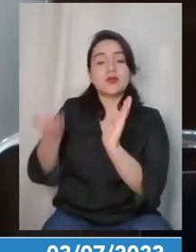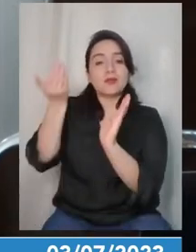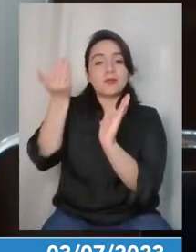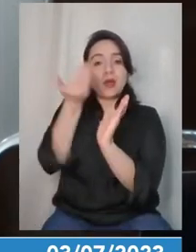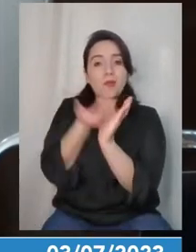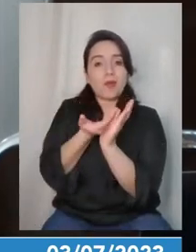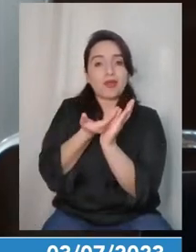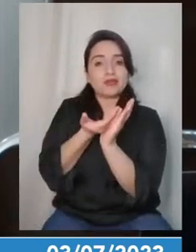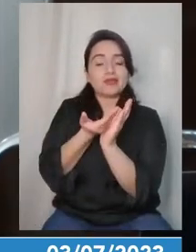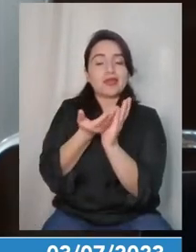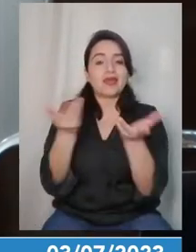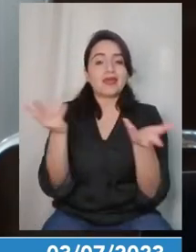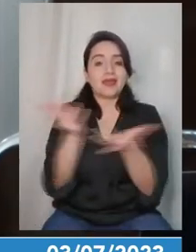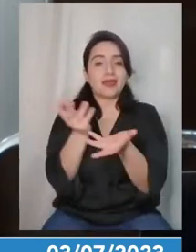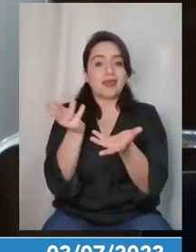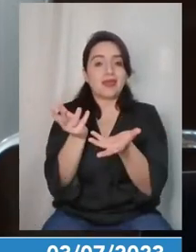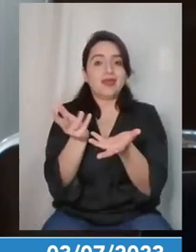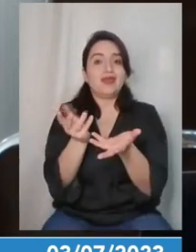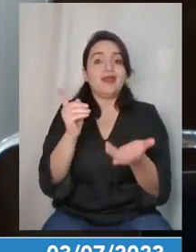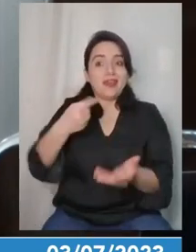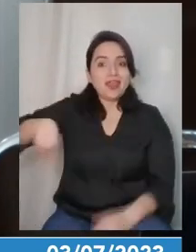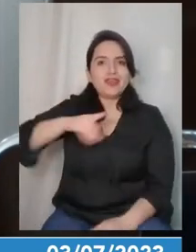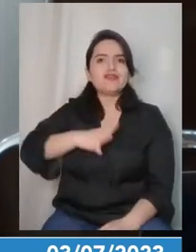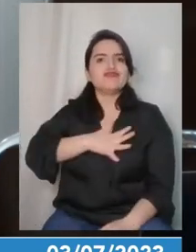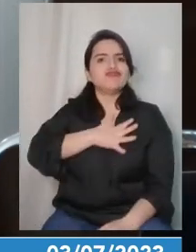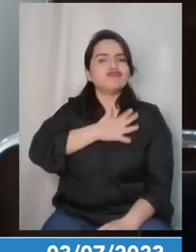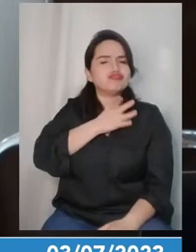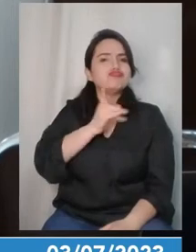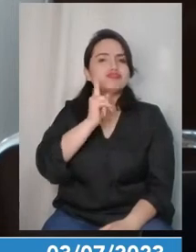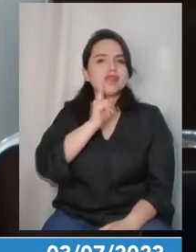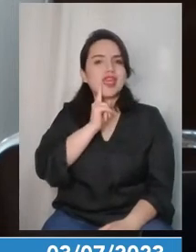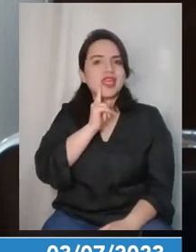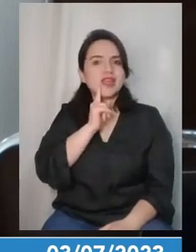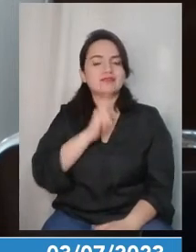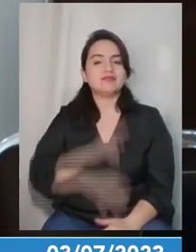seres sintientes. Y de ser así, de incorporarse a esta norma,